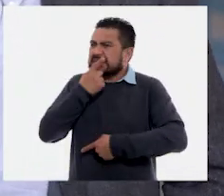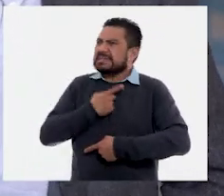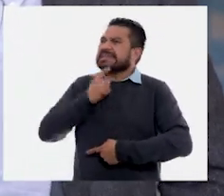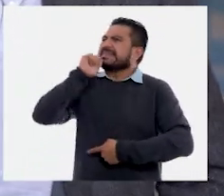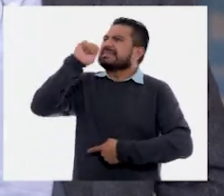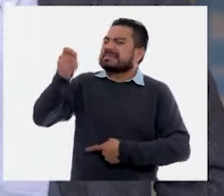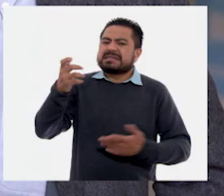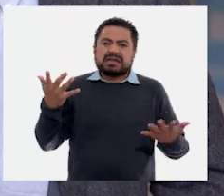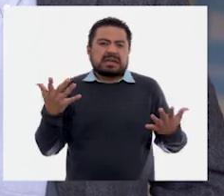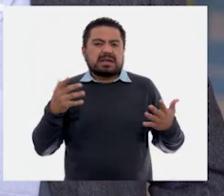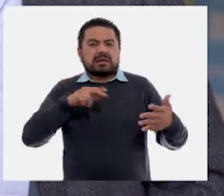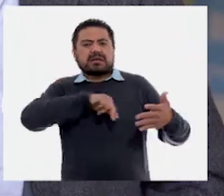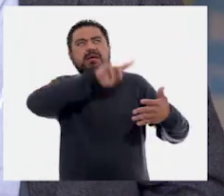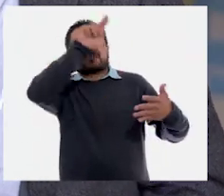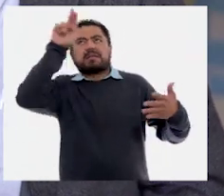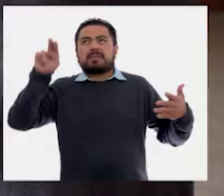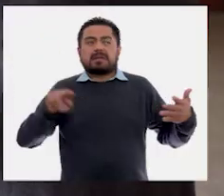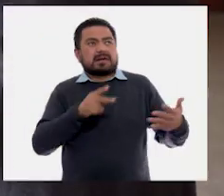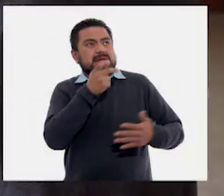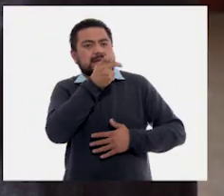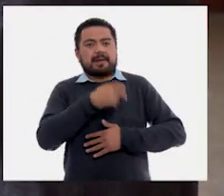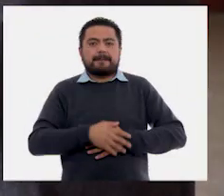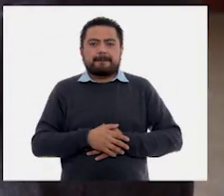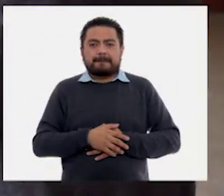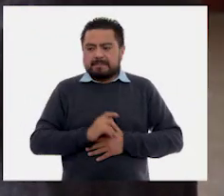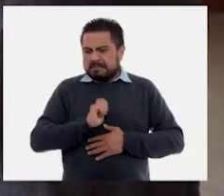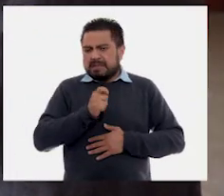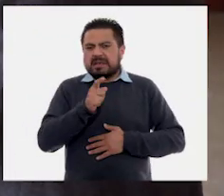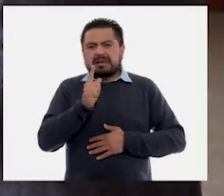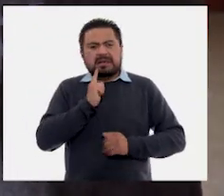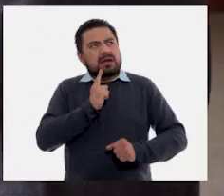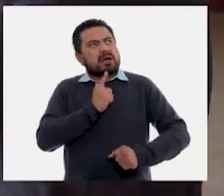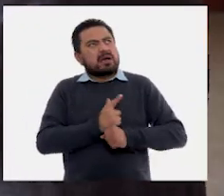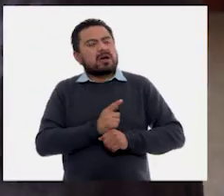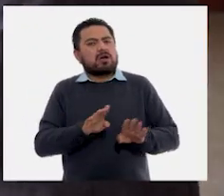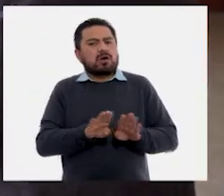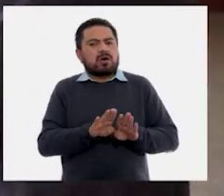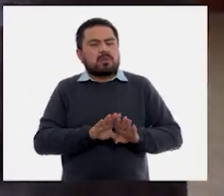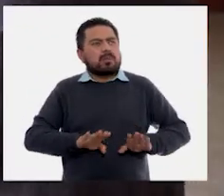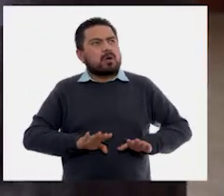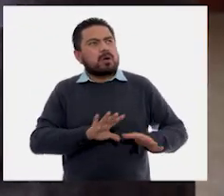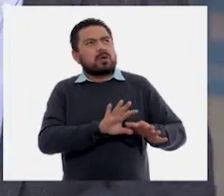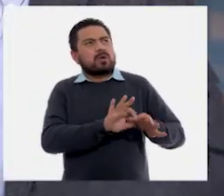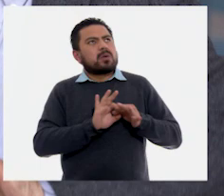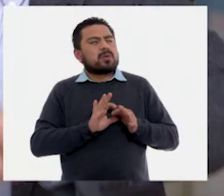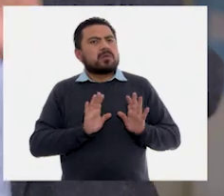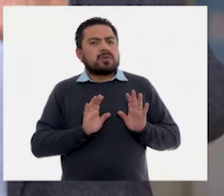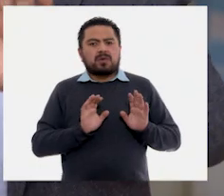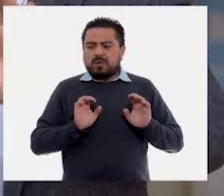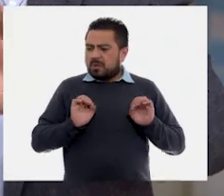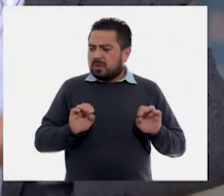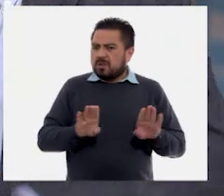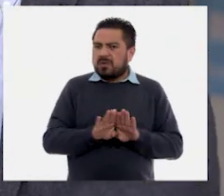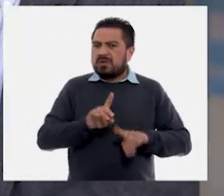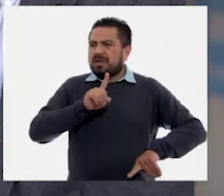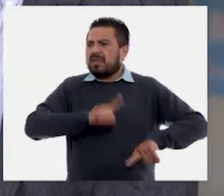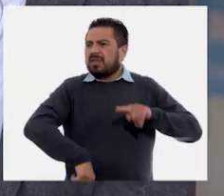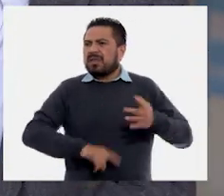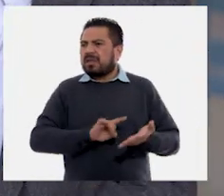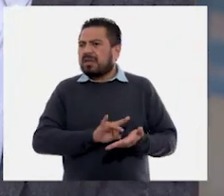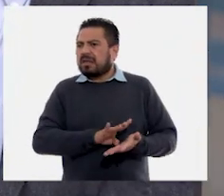diciendo eso que está pintado? ¿Qué es lo que vemos? ¿Cómo nos identificamos o cómo lo